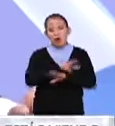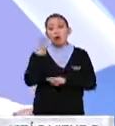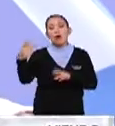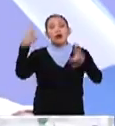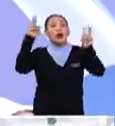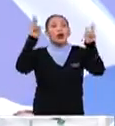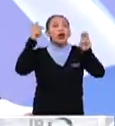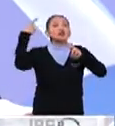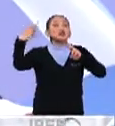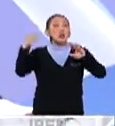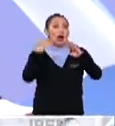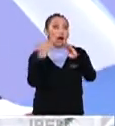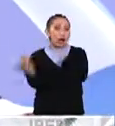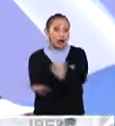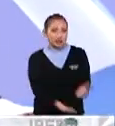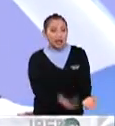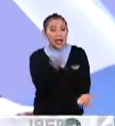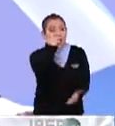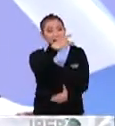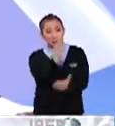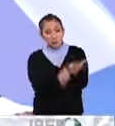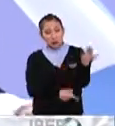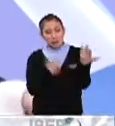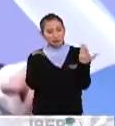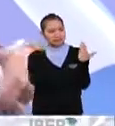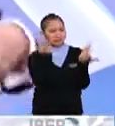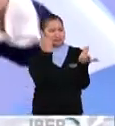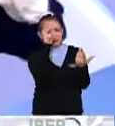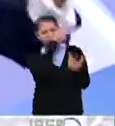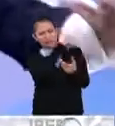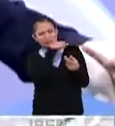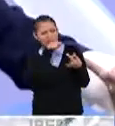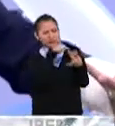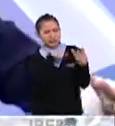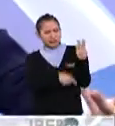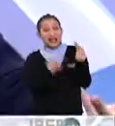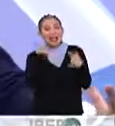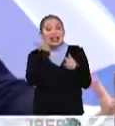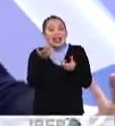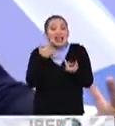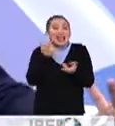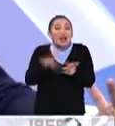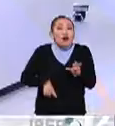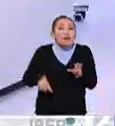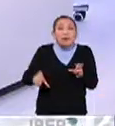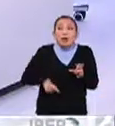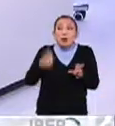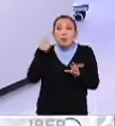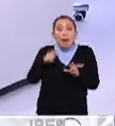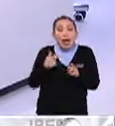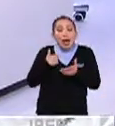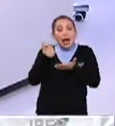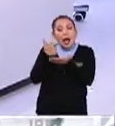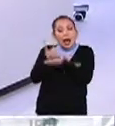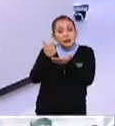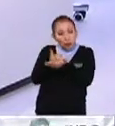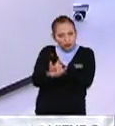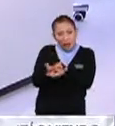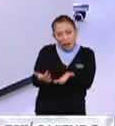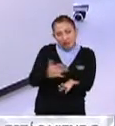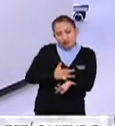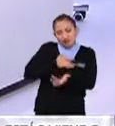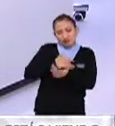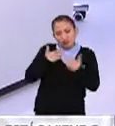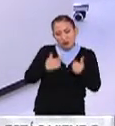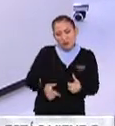tu casa. Este programa con muchas limitantes, es decir, si bien pareciera un intento del Estado mexicano de humanizarse, pues el